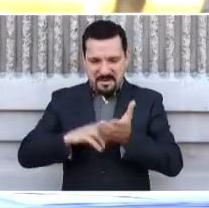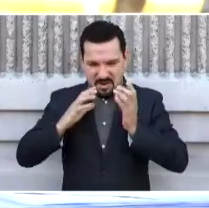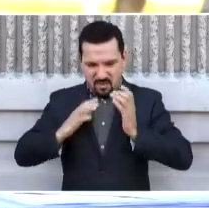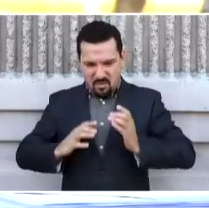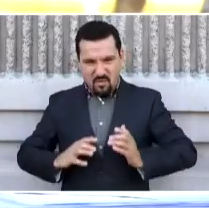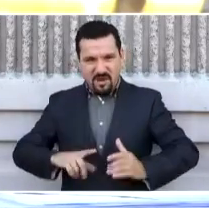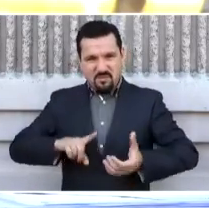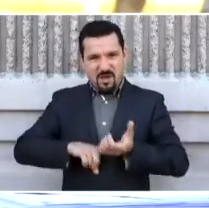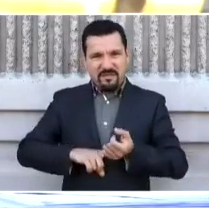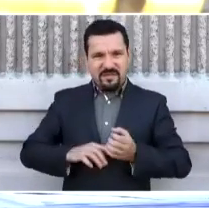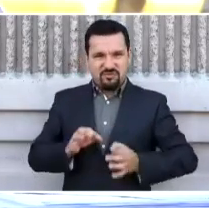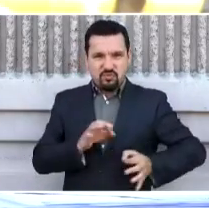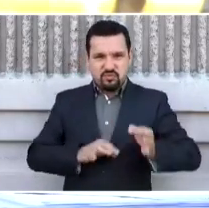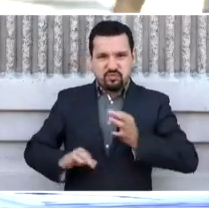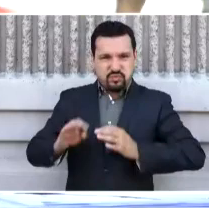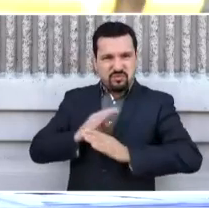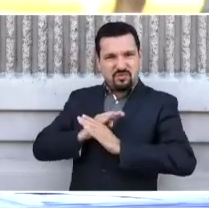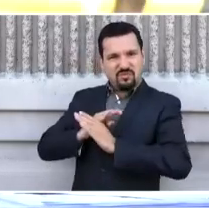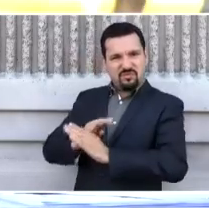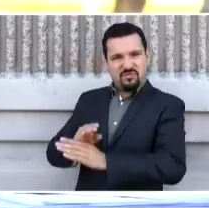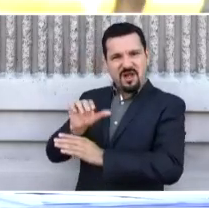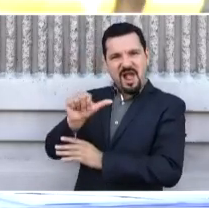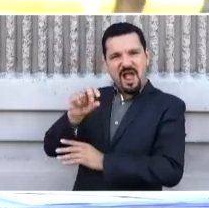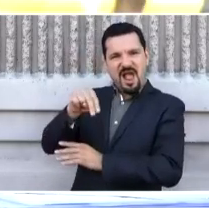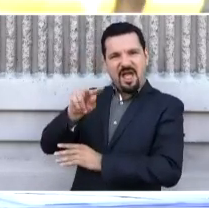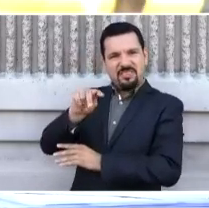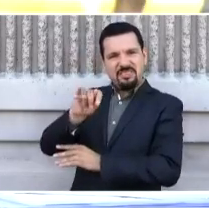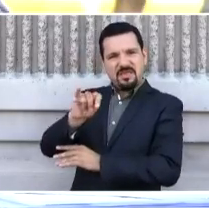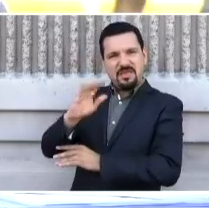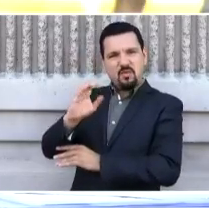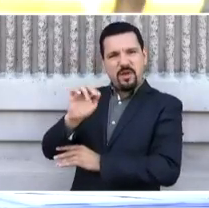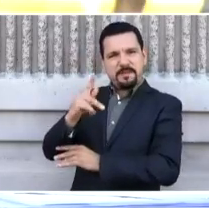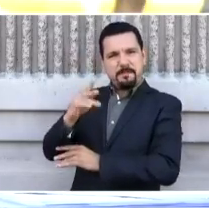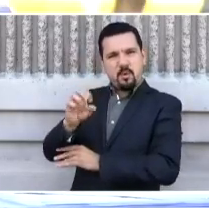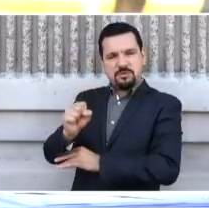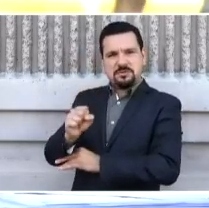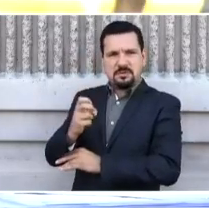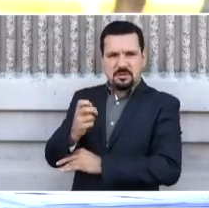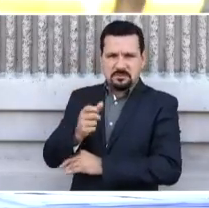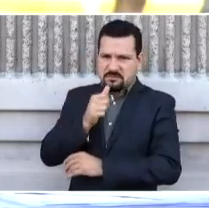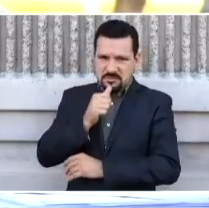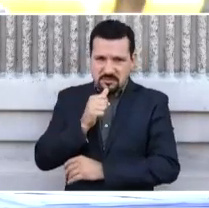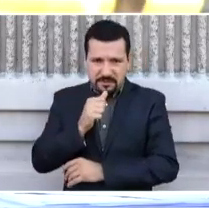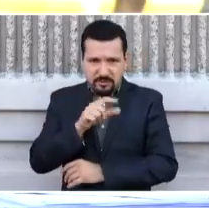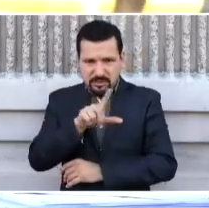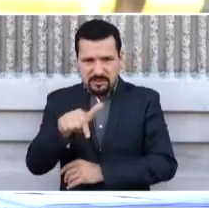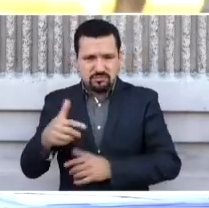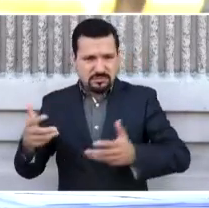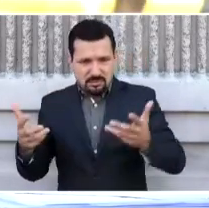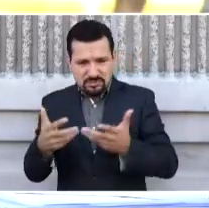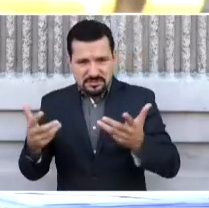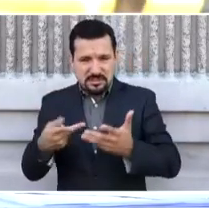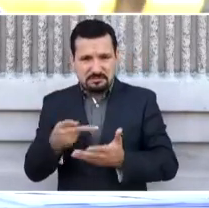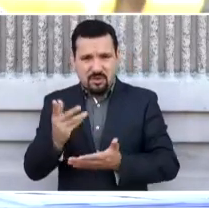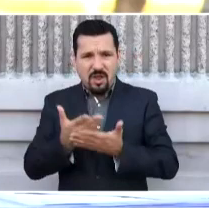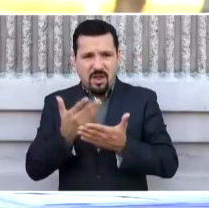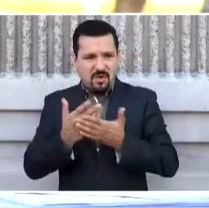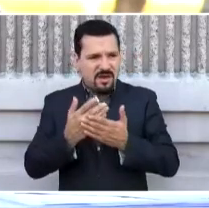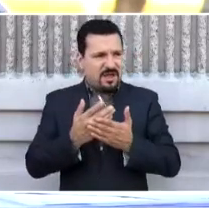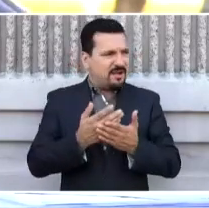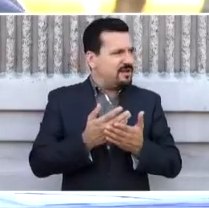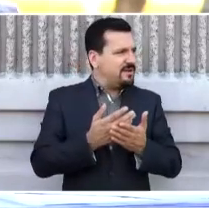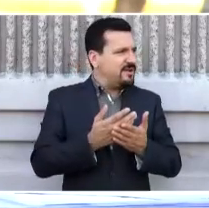sean confiables. Esas pruebas, vamos a hacer encuestas seroepidemiológicas a